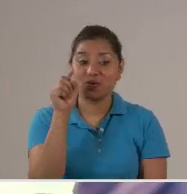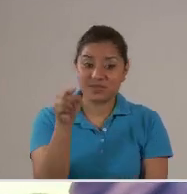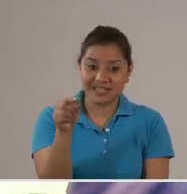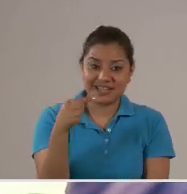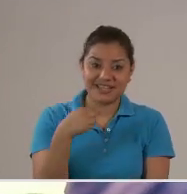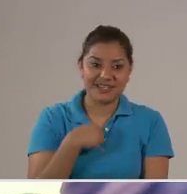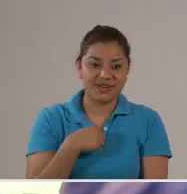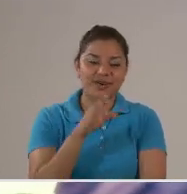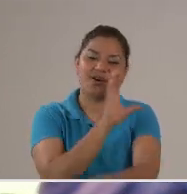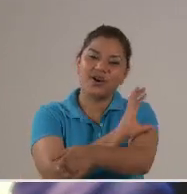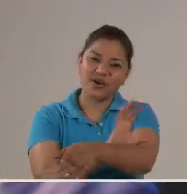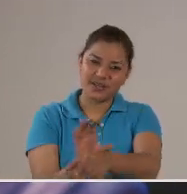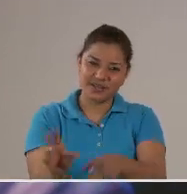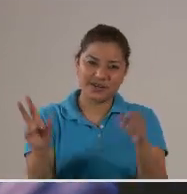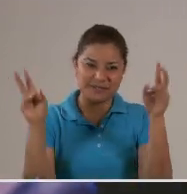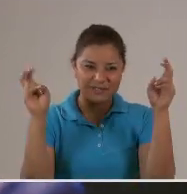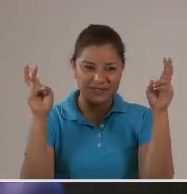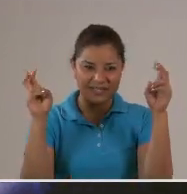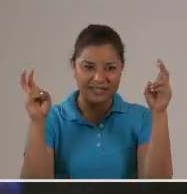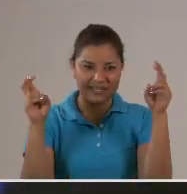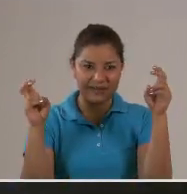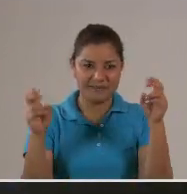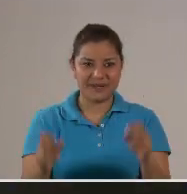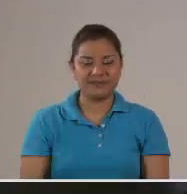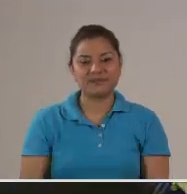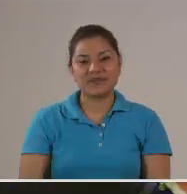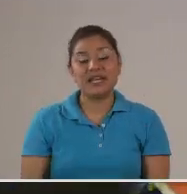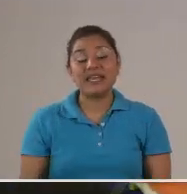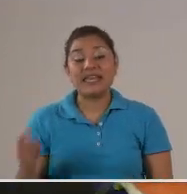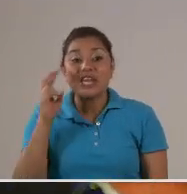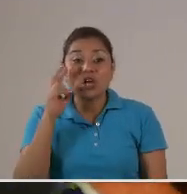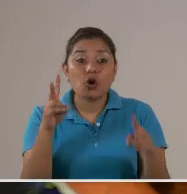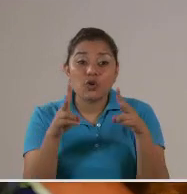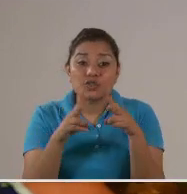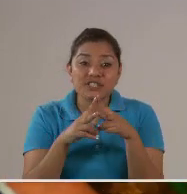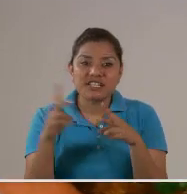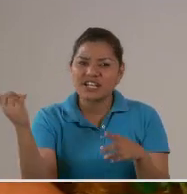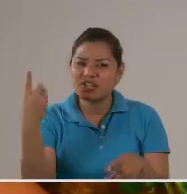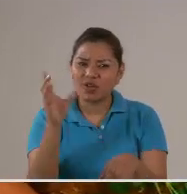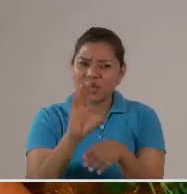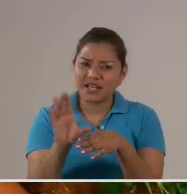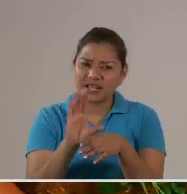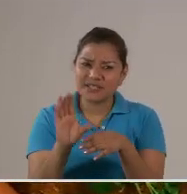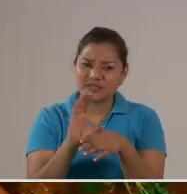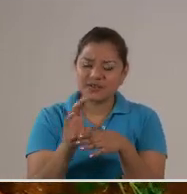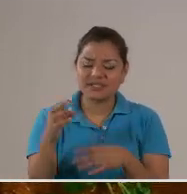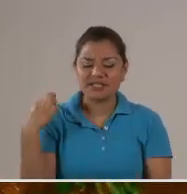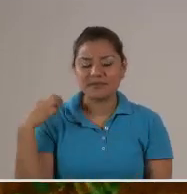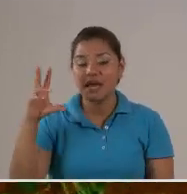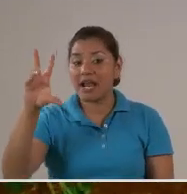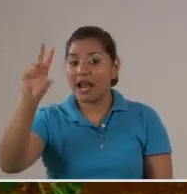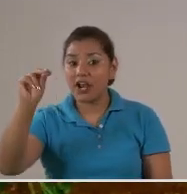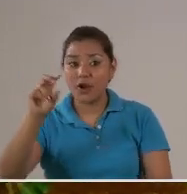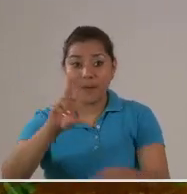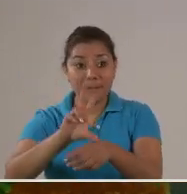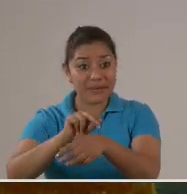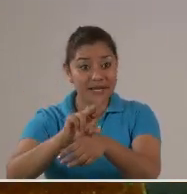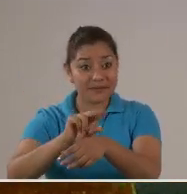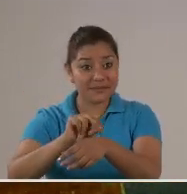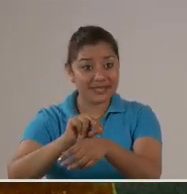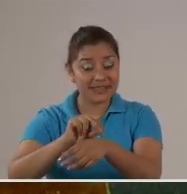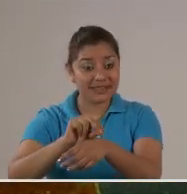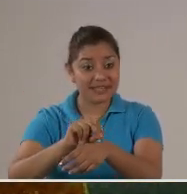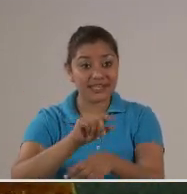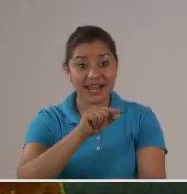del enemigo para para no permitir que esa se en la vida de usted cada uno lo tenemos que que aprender y